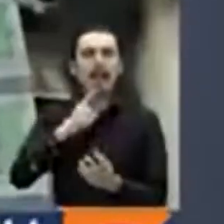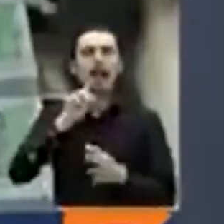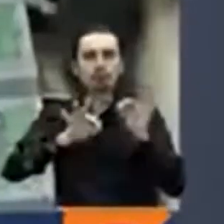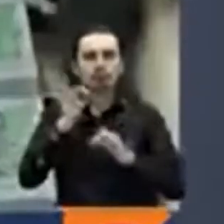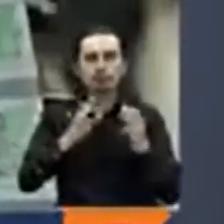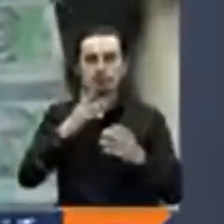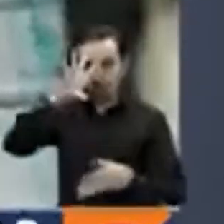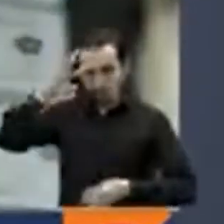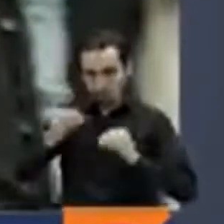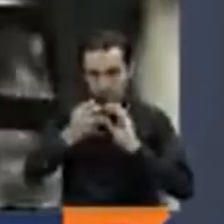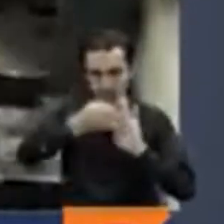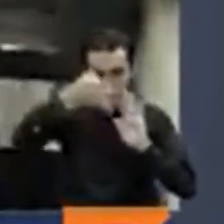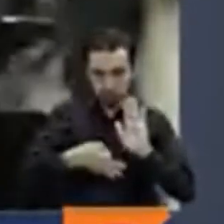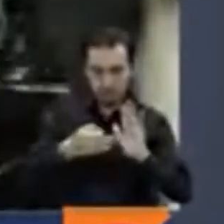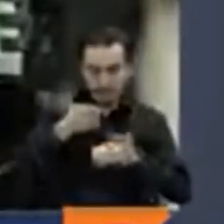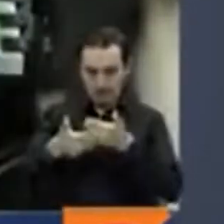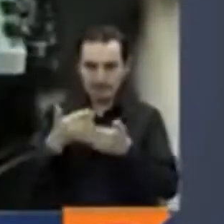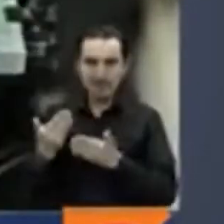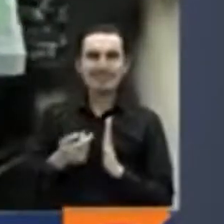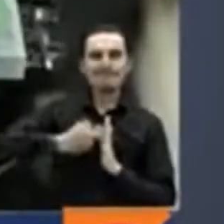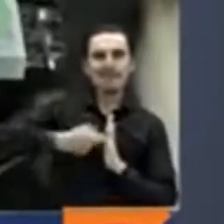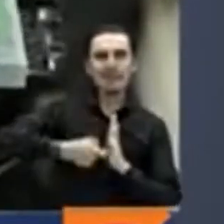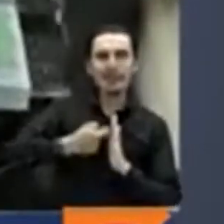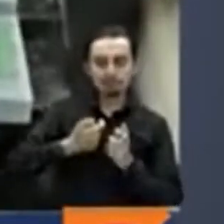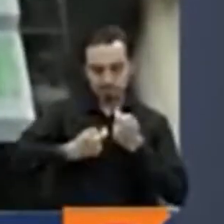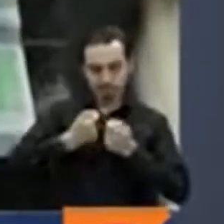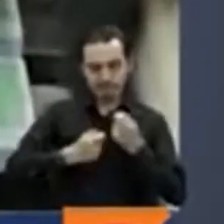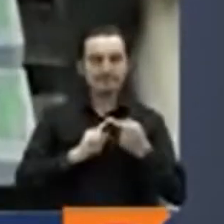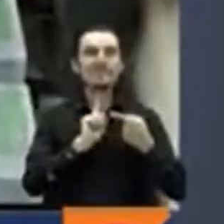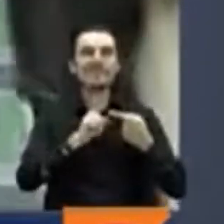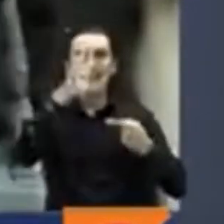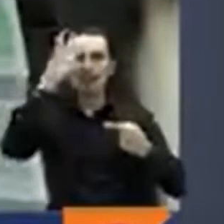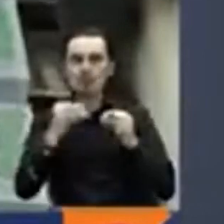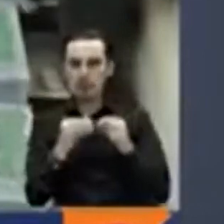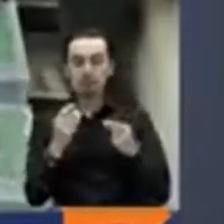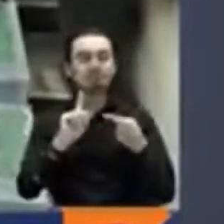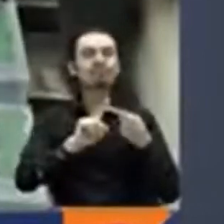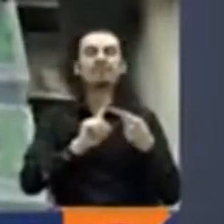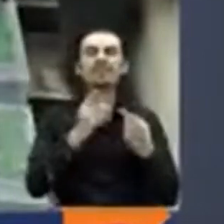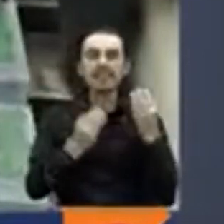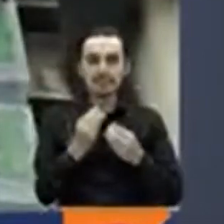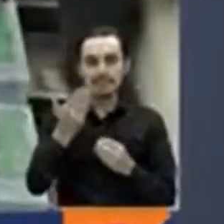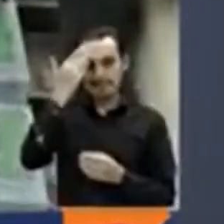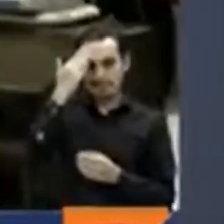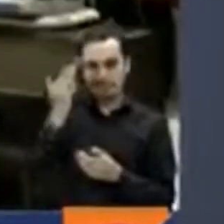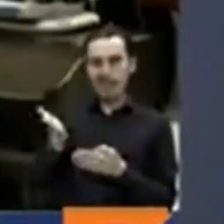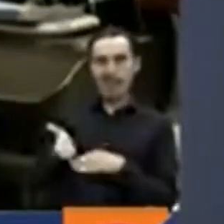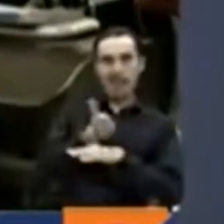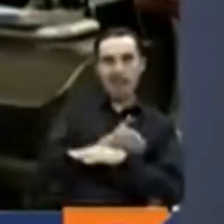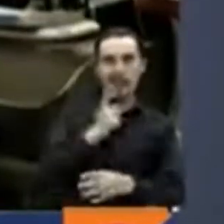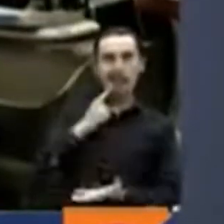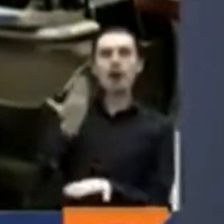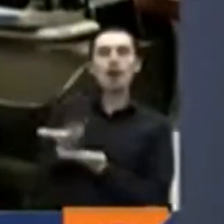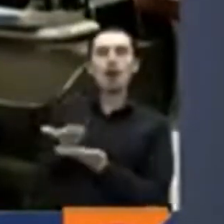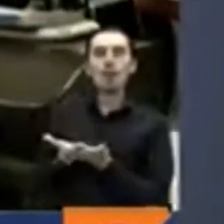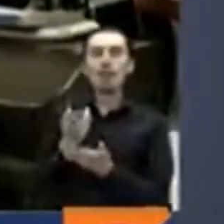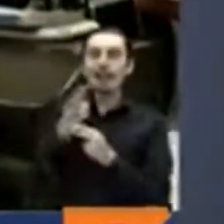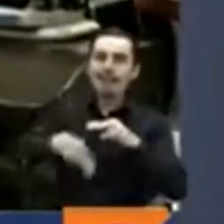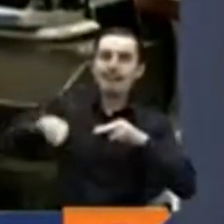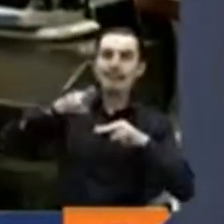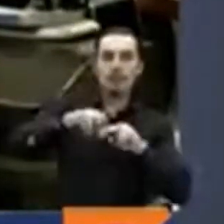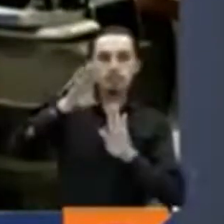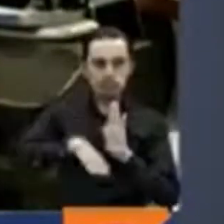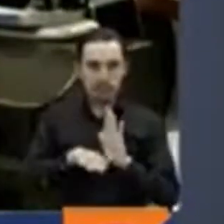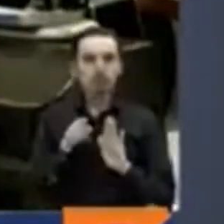primeros acuerdos que se llegó en la reforma tributaria. El primero tiene que ver con esa reducción de la propuesta que ha hecho el gobierno en materia de impuesto a